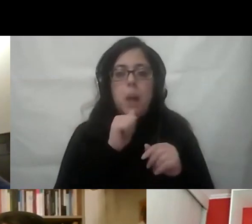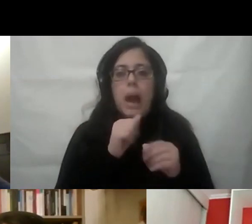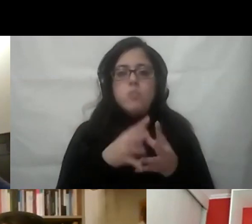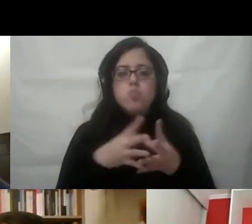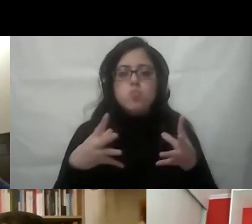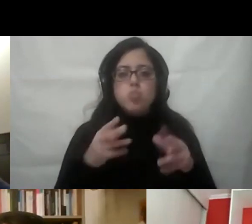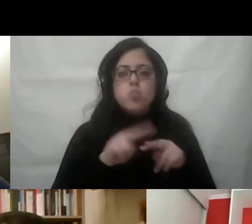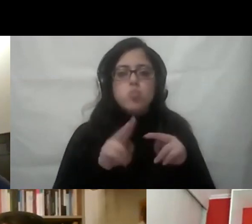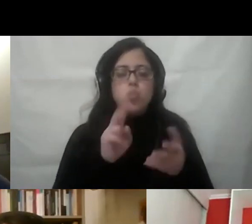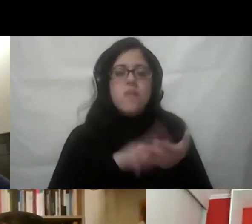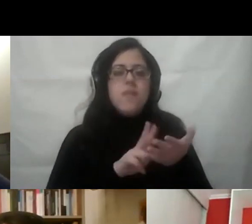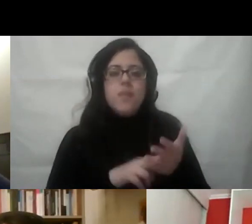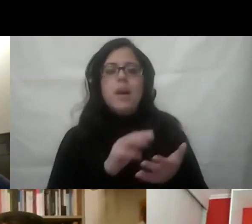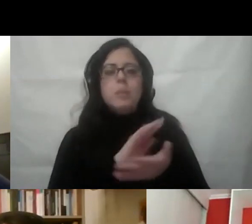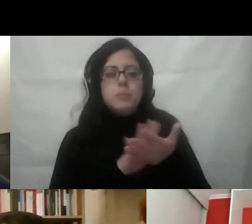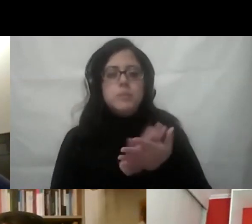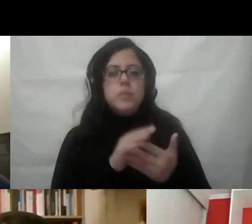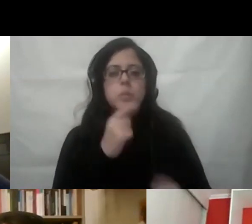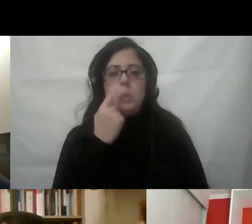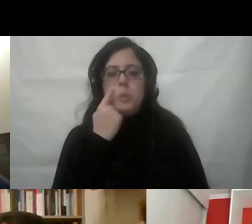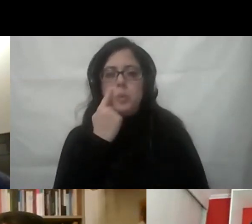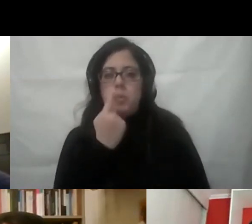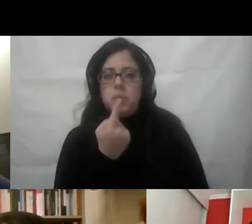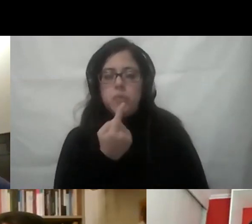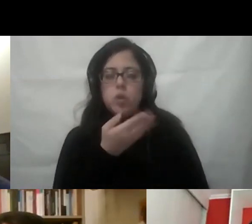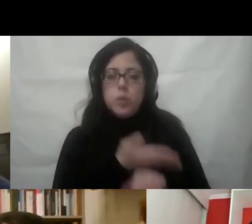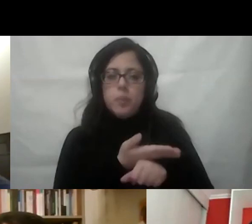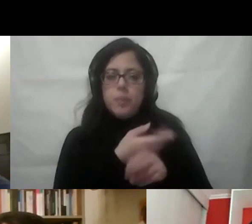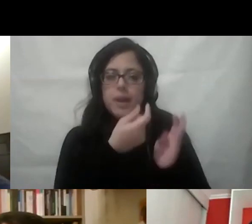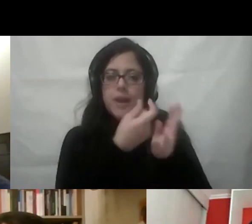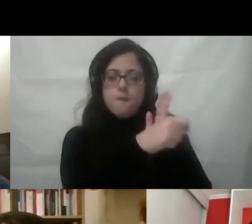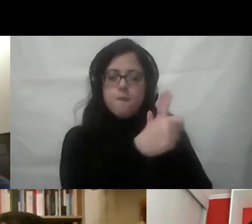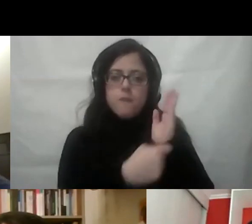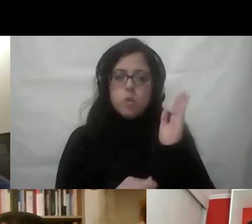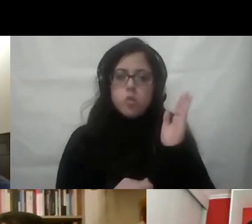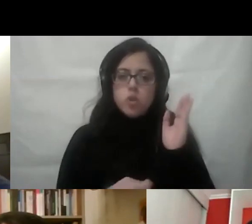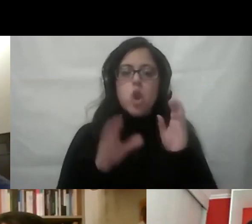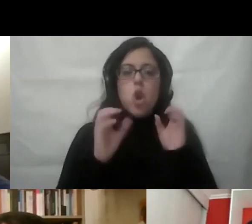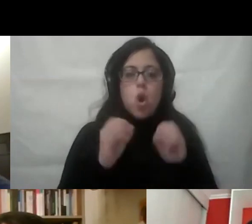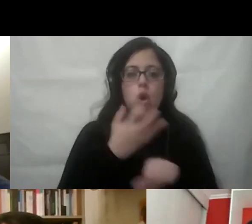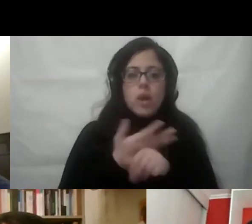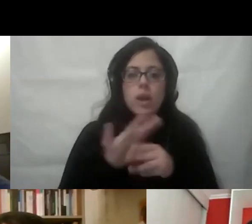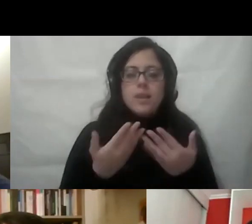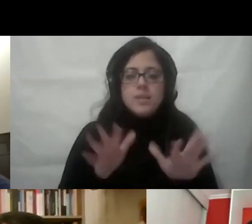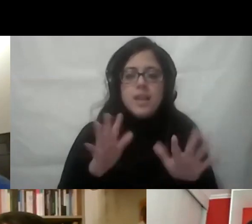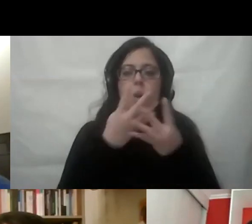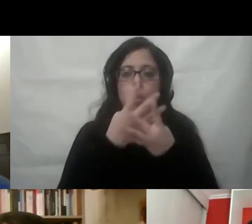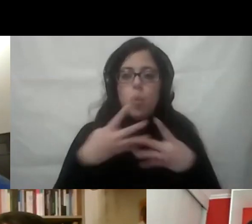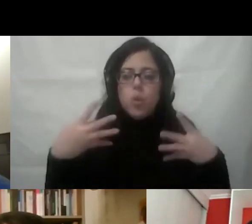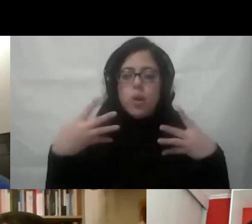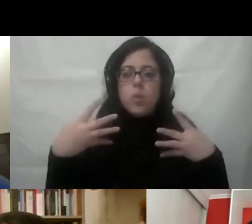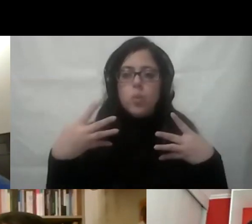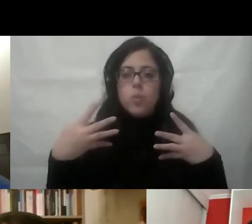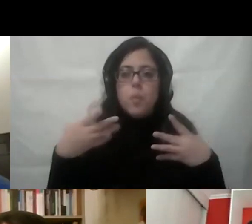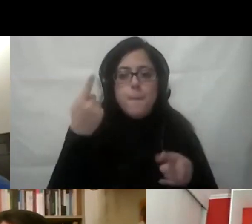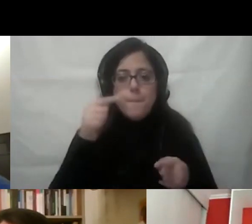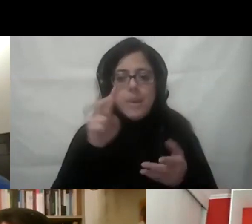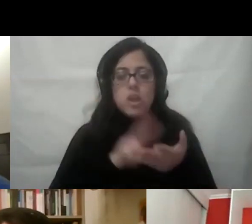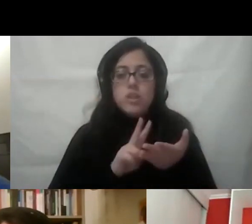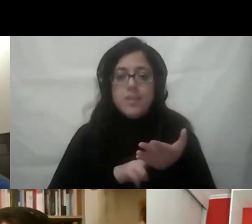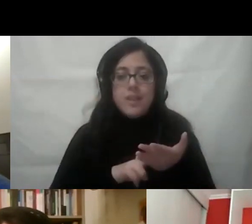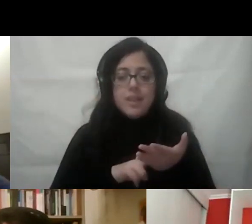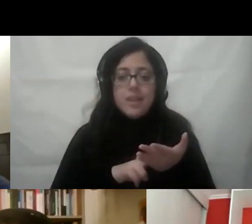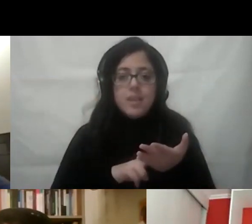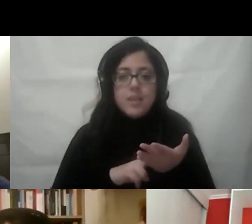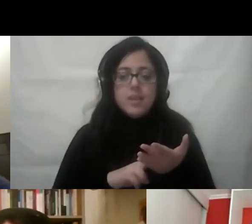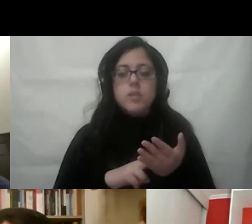mirar realmente lo que piden estas evaluaciones estandarizadas, o lo que está en el currículum propiamente tal. Pero en realidad no es